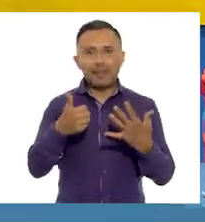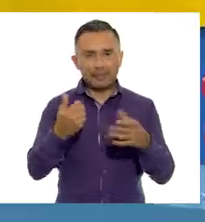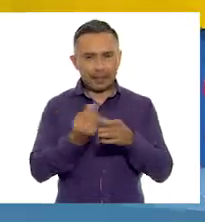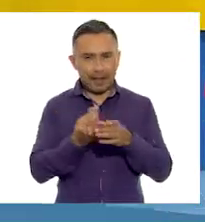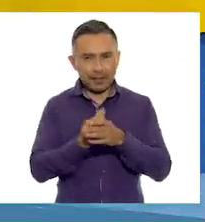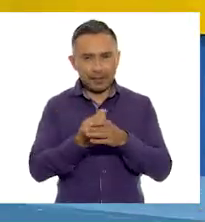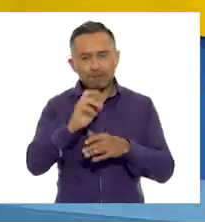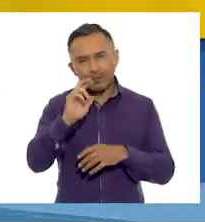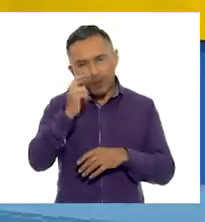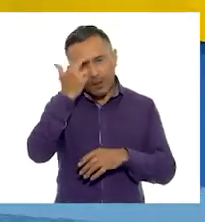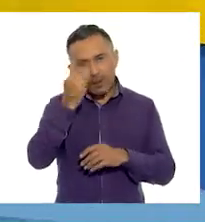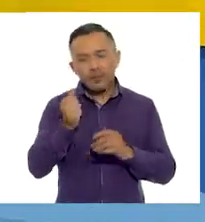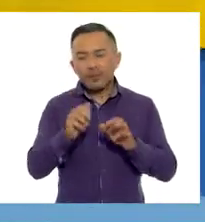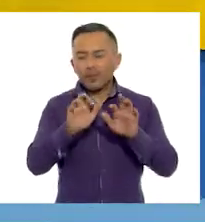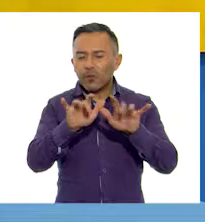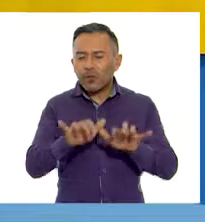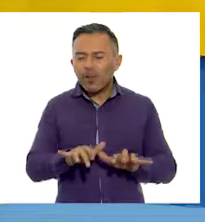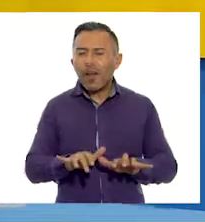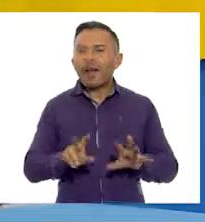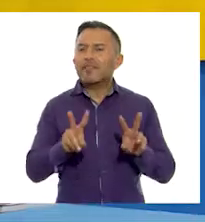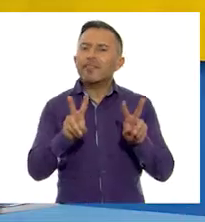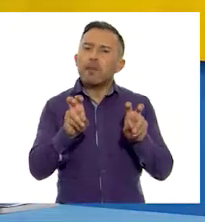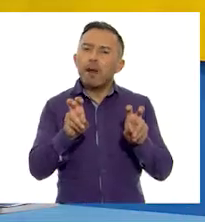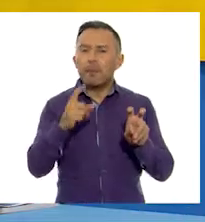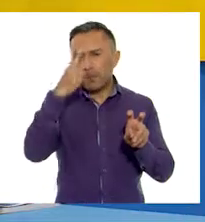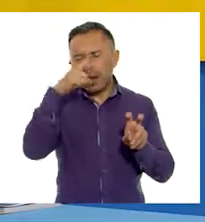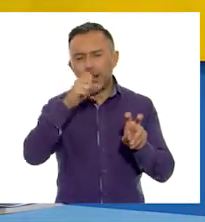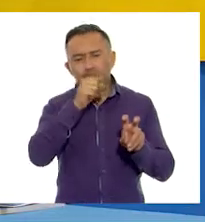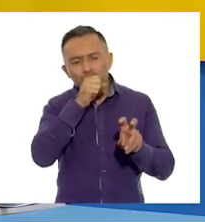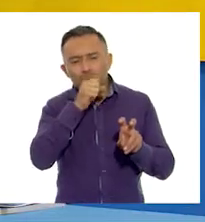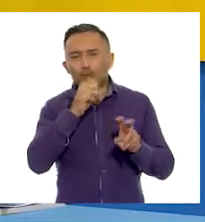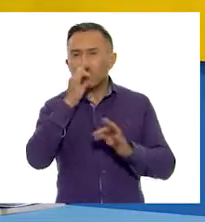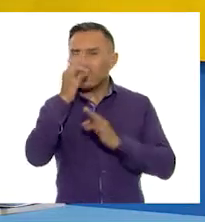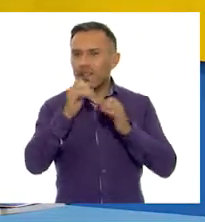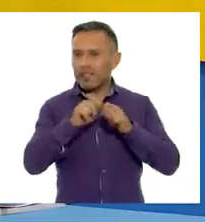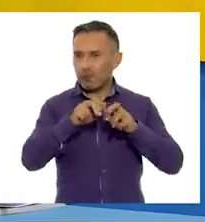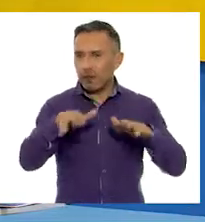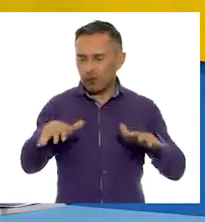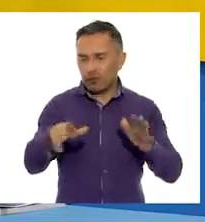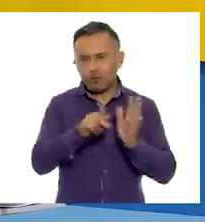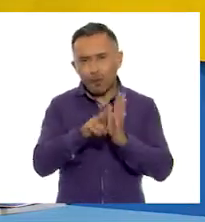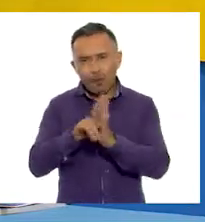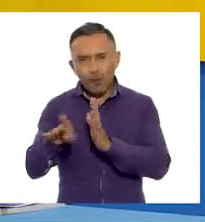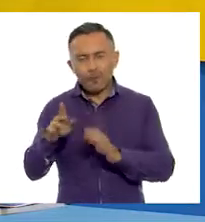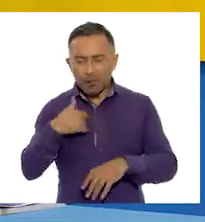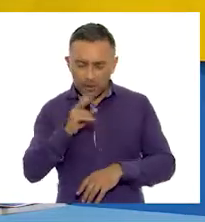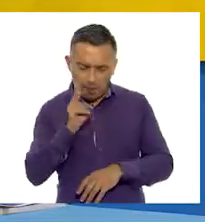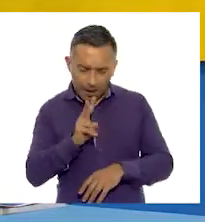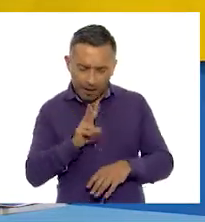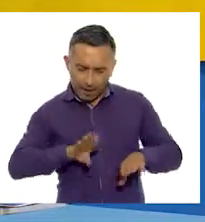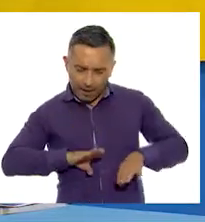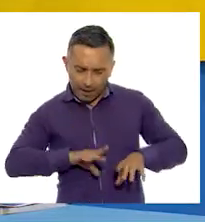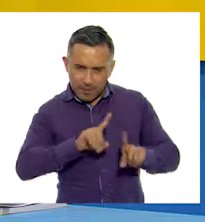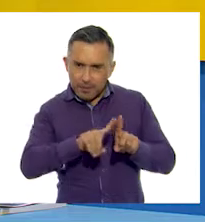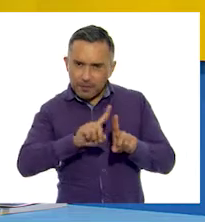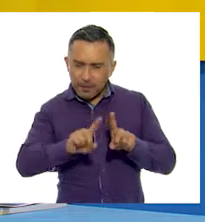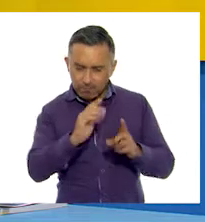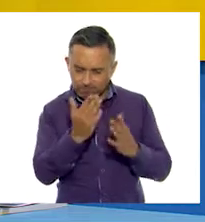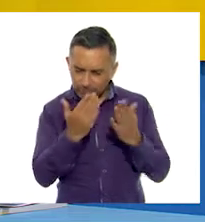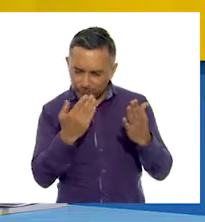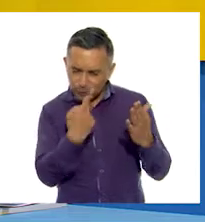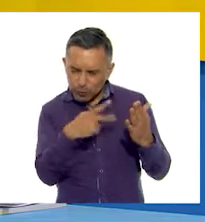los artículos de divulgación. Exploraremos diferentes modelos para identificar sus características. Elegiremos